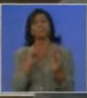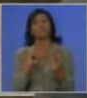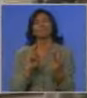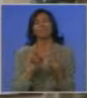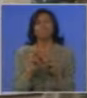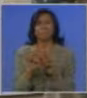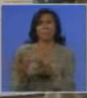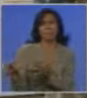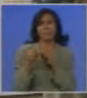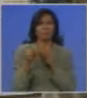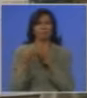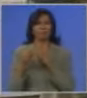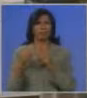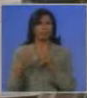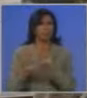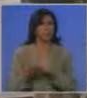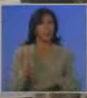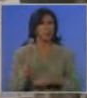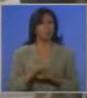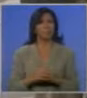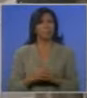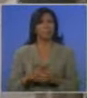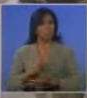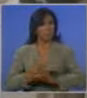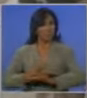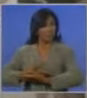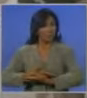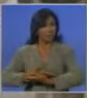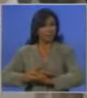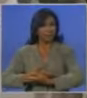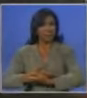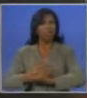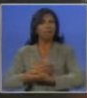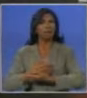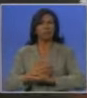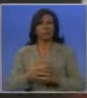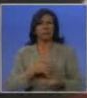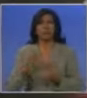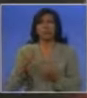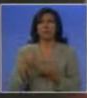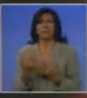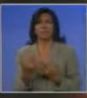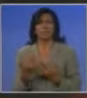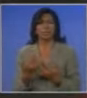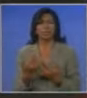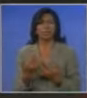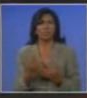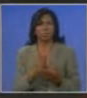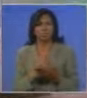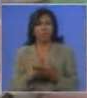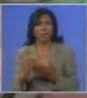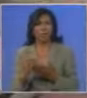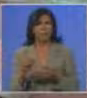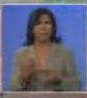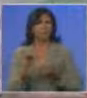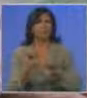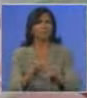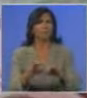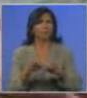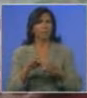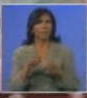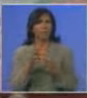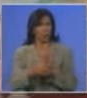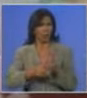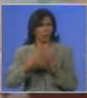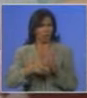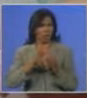la niña. La pequeña, recordemos, fue abandonada en Durán una semana después de ser arrebatada de brazos de su madre. Dos meses después